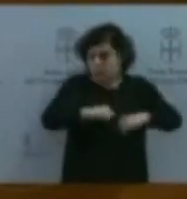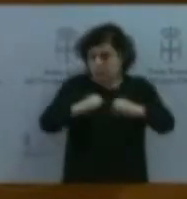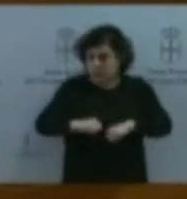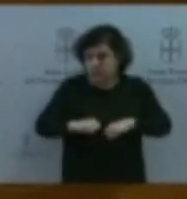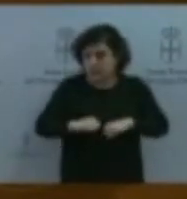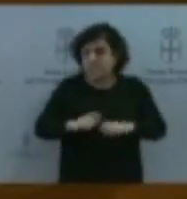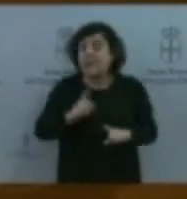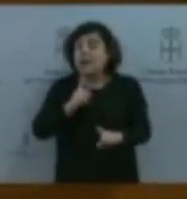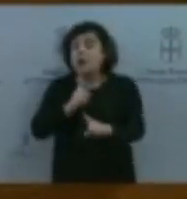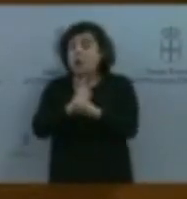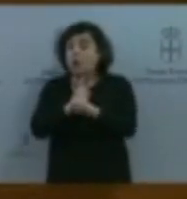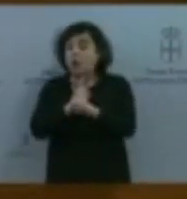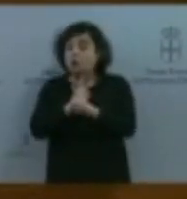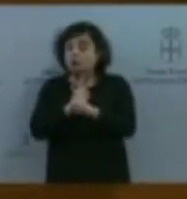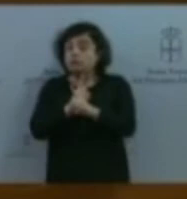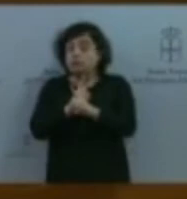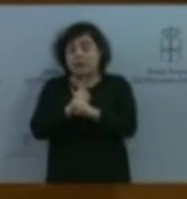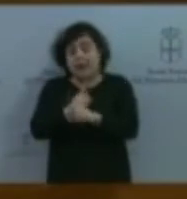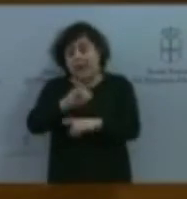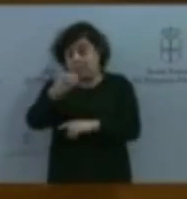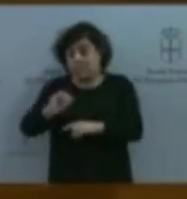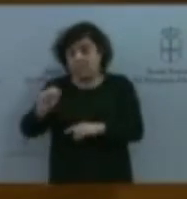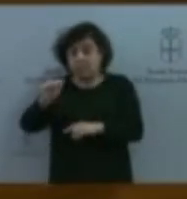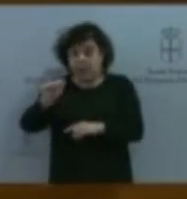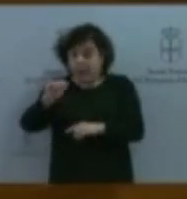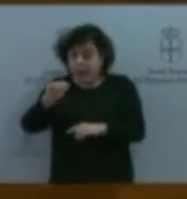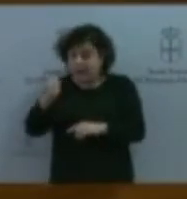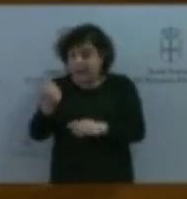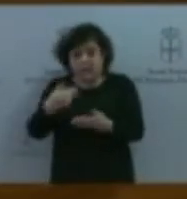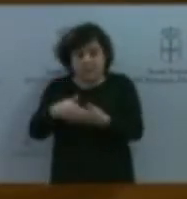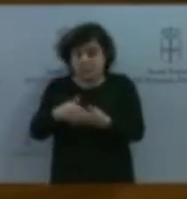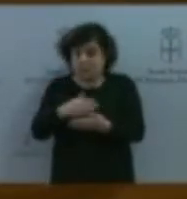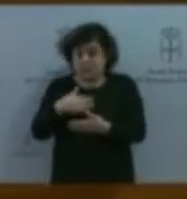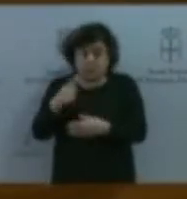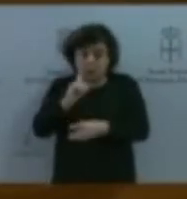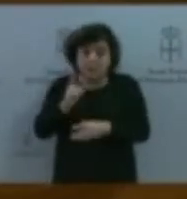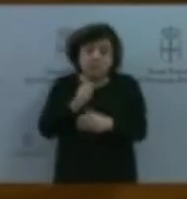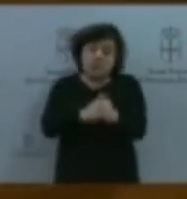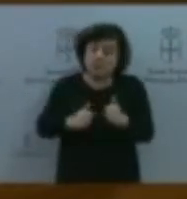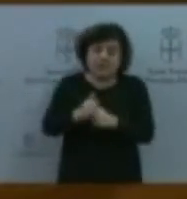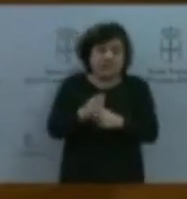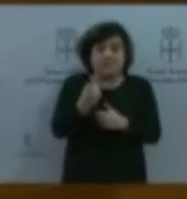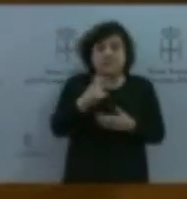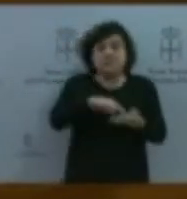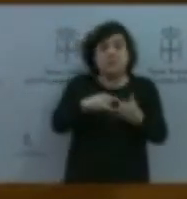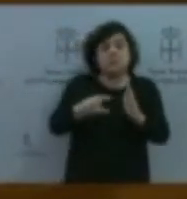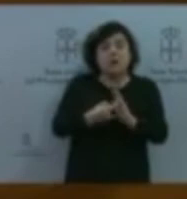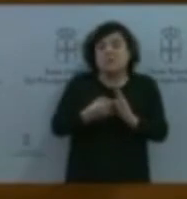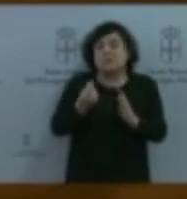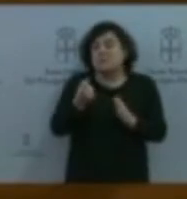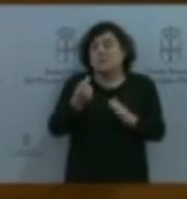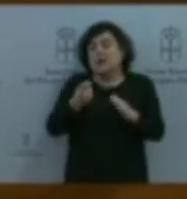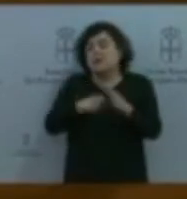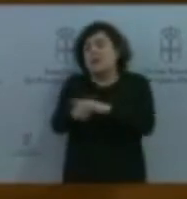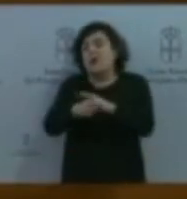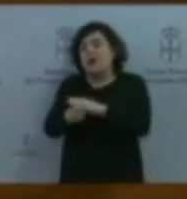Zalia, creemos que lo primero que se necesita ahí es un plan para que no sea seguir poniendo dinero para nada, tirando dinero a la basura. Eso creemos